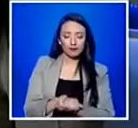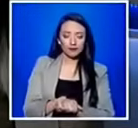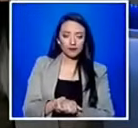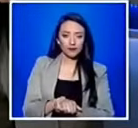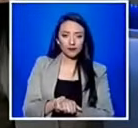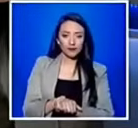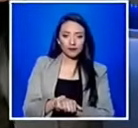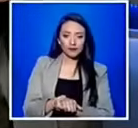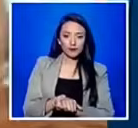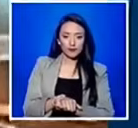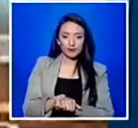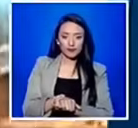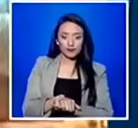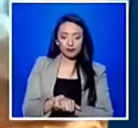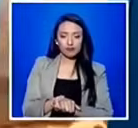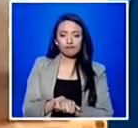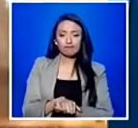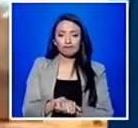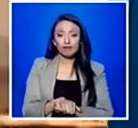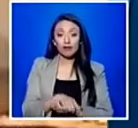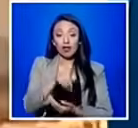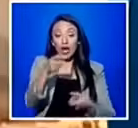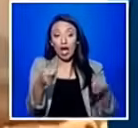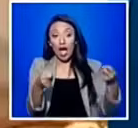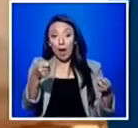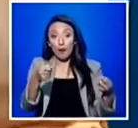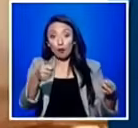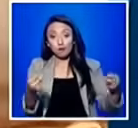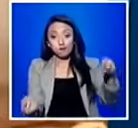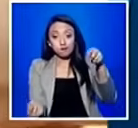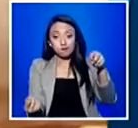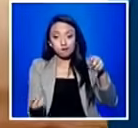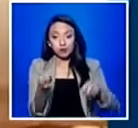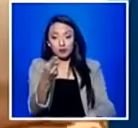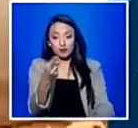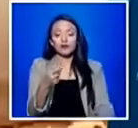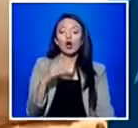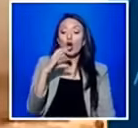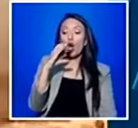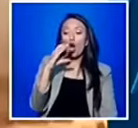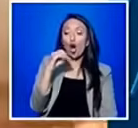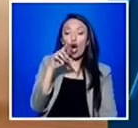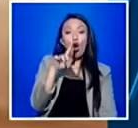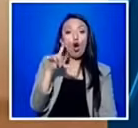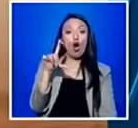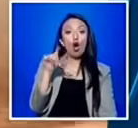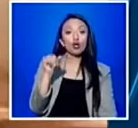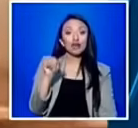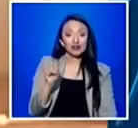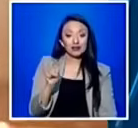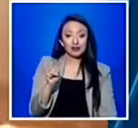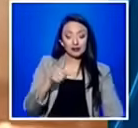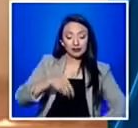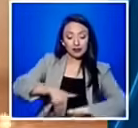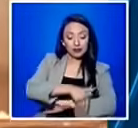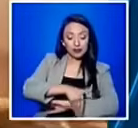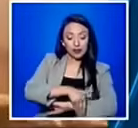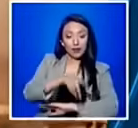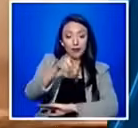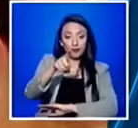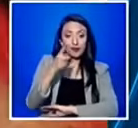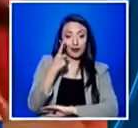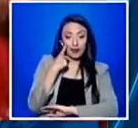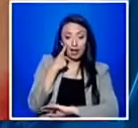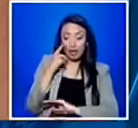informe. Compañeros, acaba ahorita de virarse un camión aquí en la vía Collas. Este video muestra cómo un camión terminó volteado y